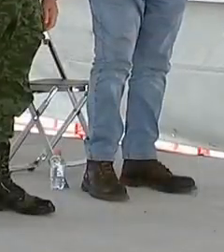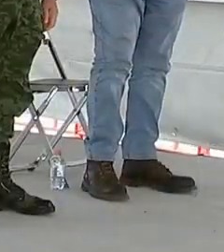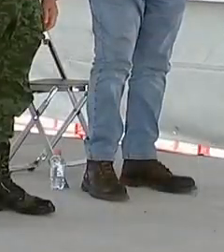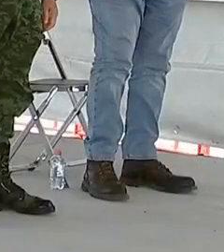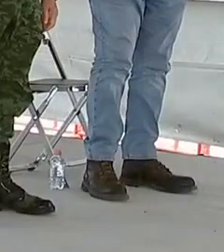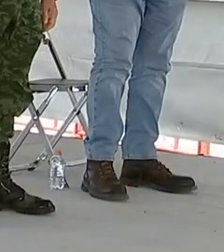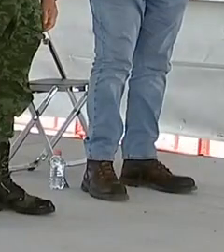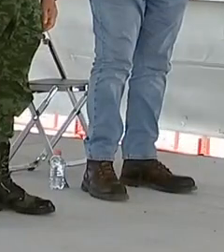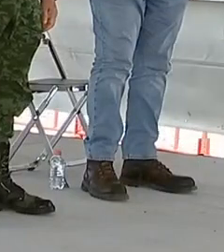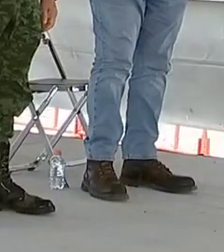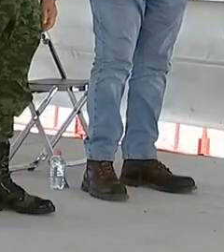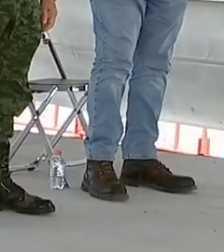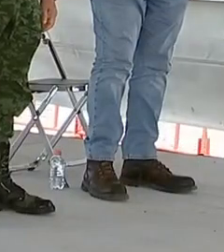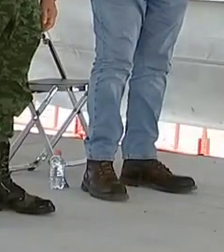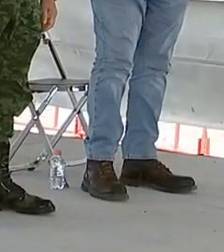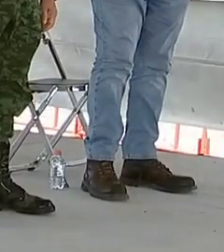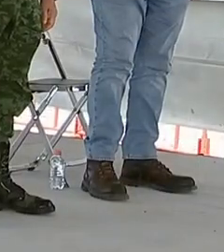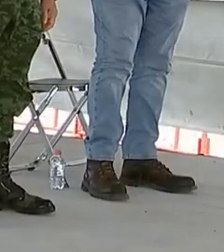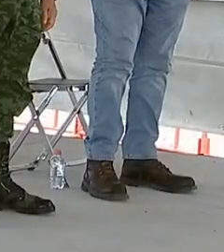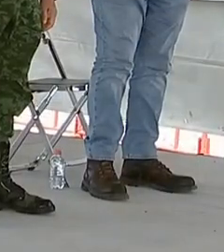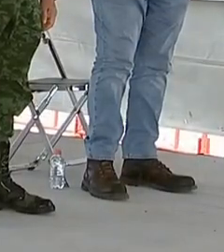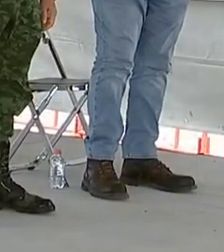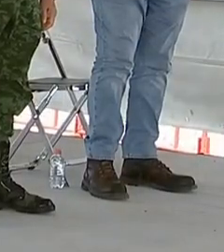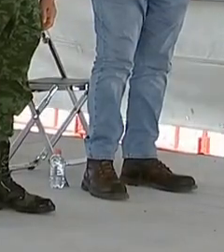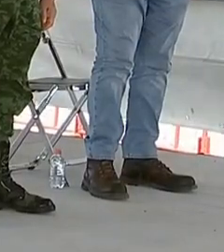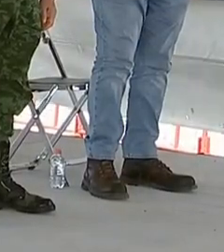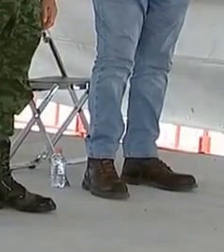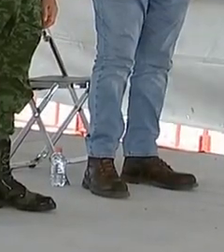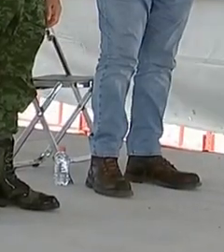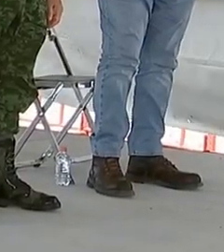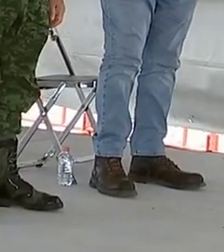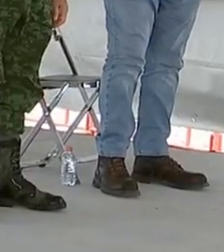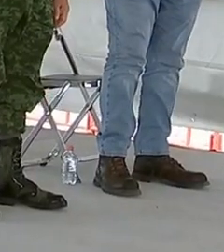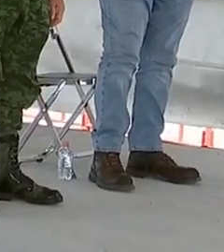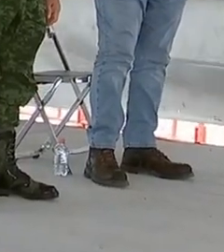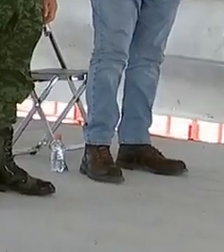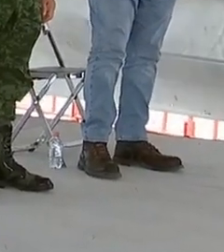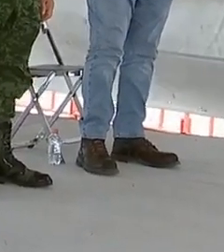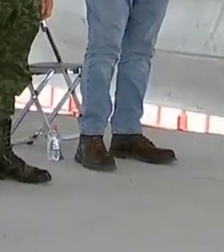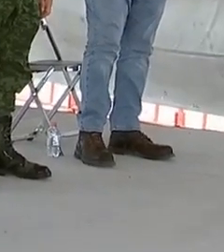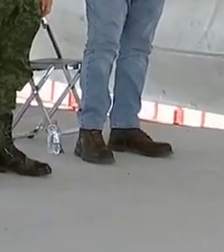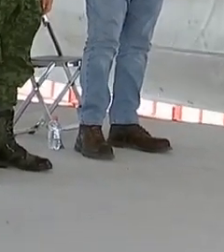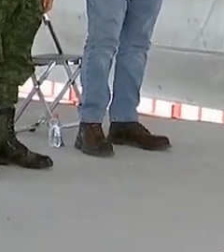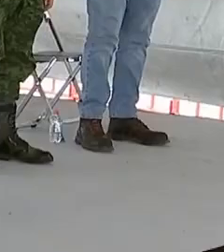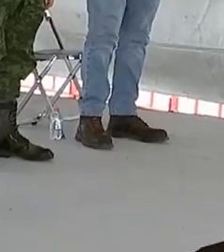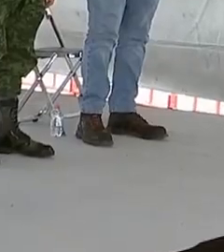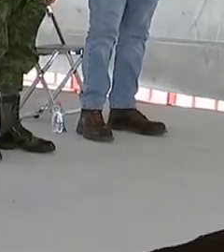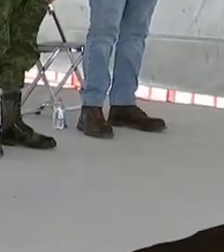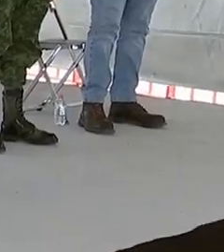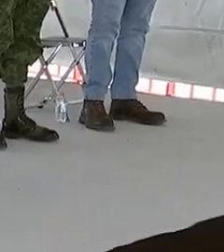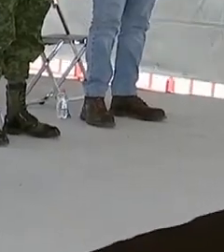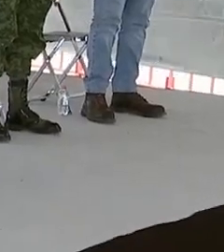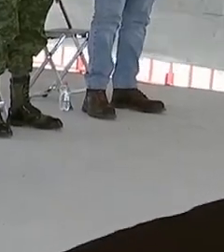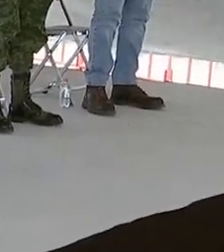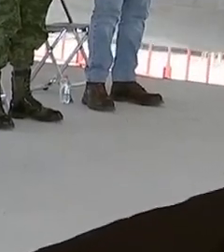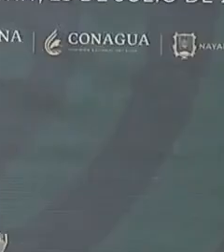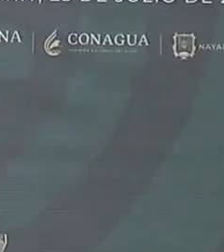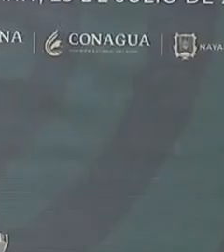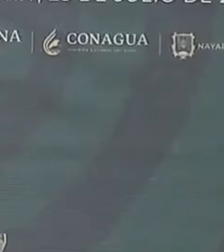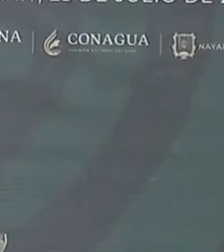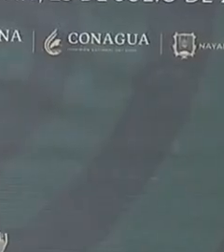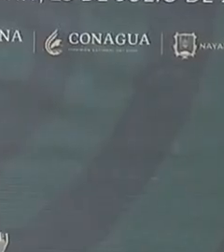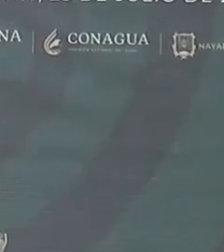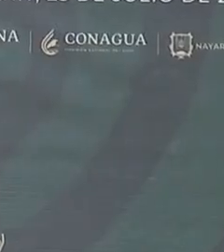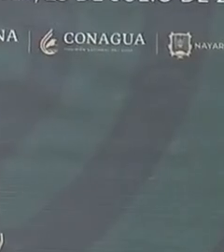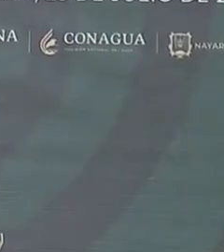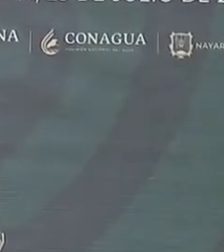El micrófono. Bueno, nosotros de militares somos muy dados al reconocimiento, nos sube la moral, entonces pocas veces nos permite entrar toda nuestra